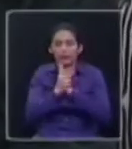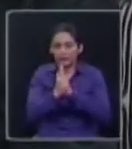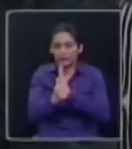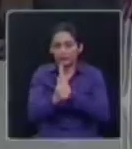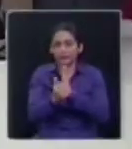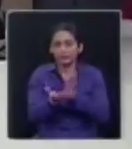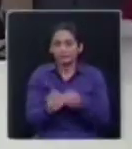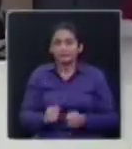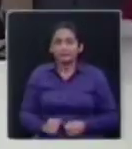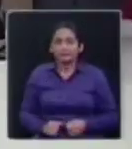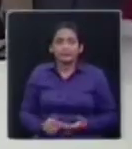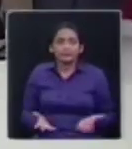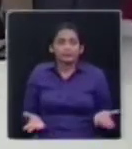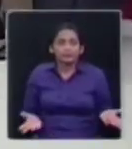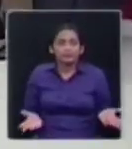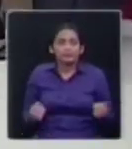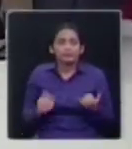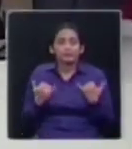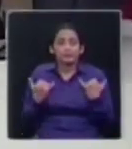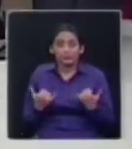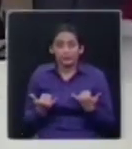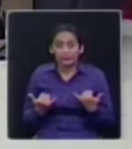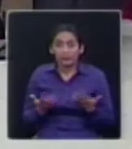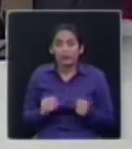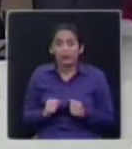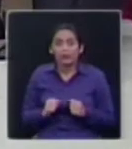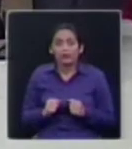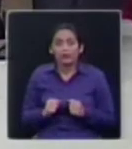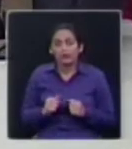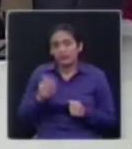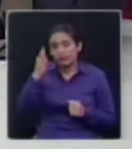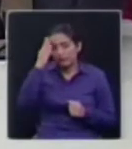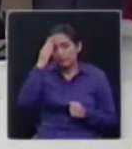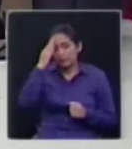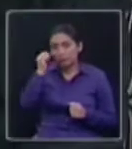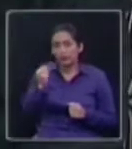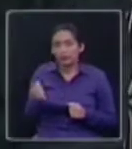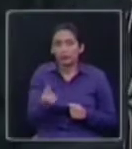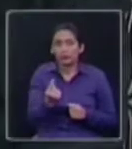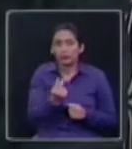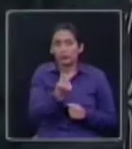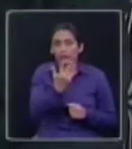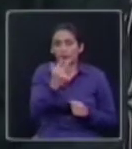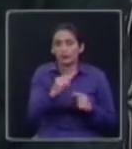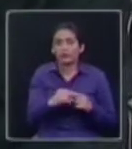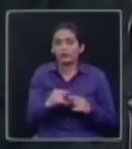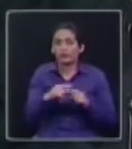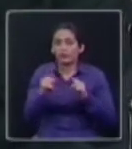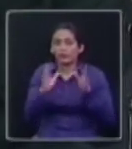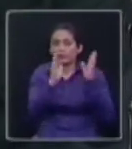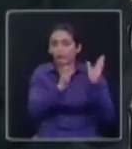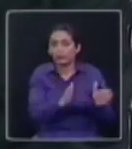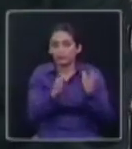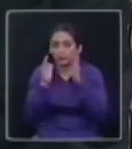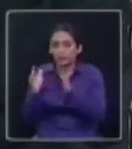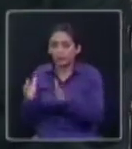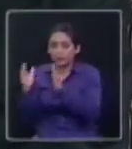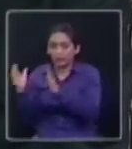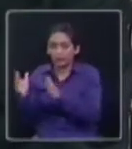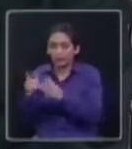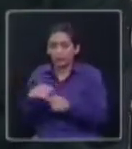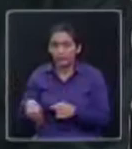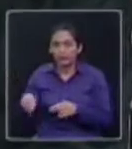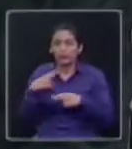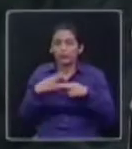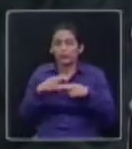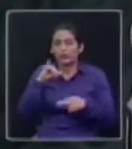proyecto. Hay nuestros estándares, tenemos tres grandes estándares. Para individuos lo llamamos la ICB, el